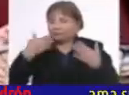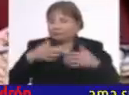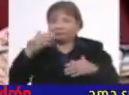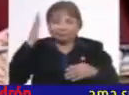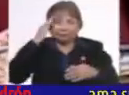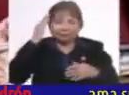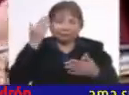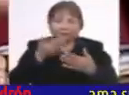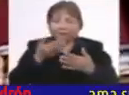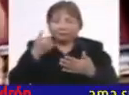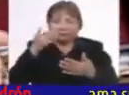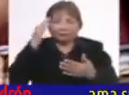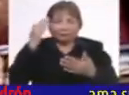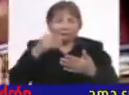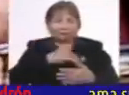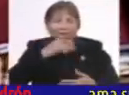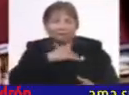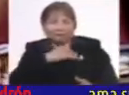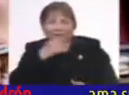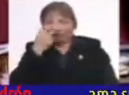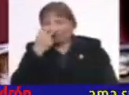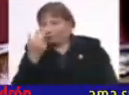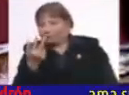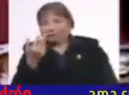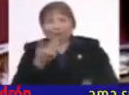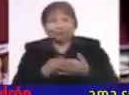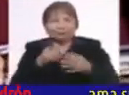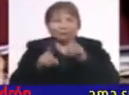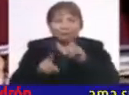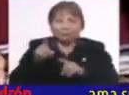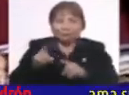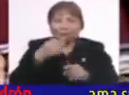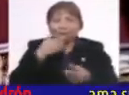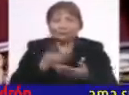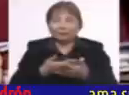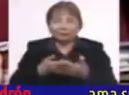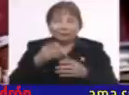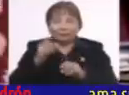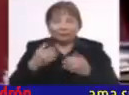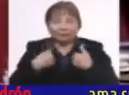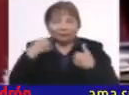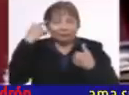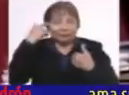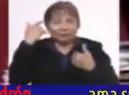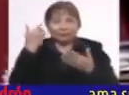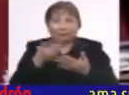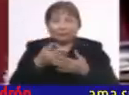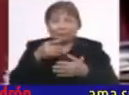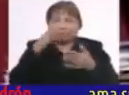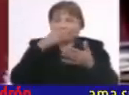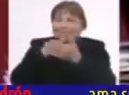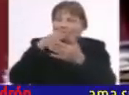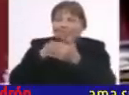conocía antes o ya sintió o no todo conoce de alguna elemento tiene usted elementos que le